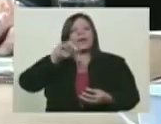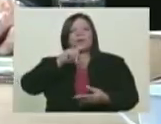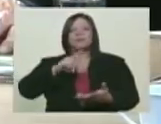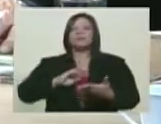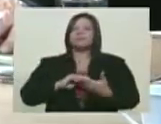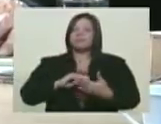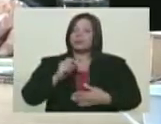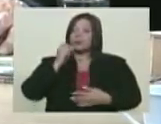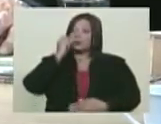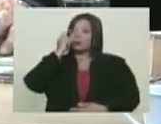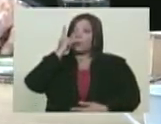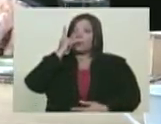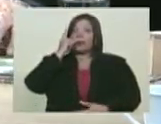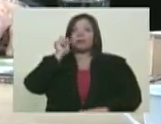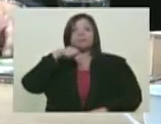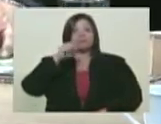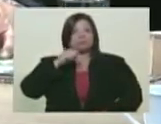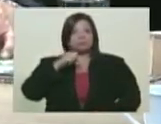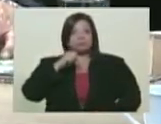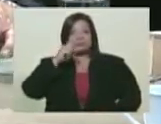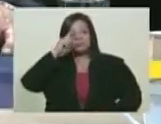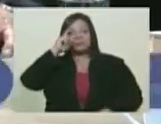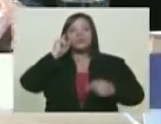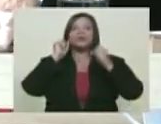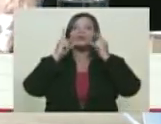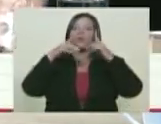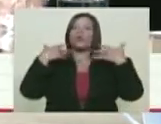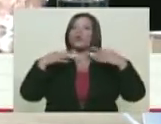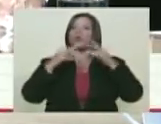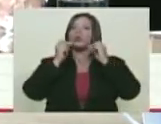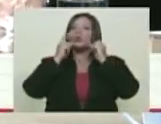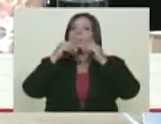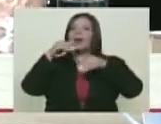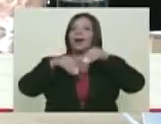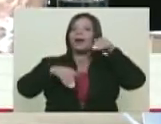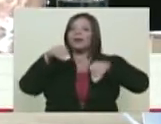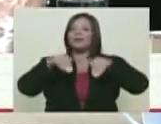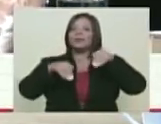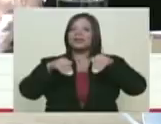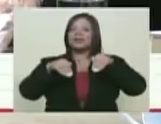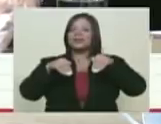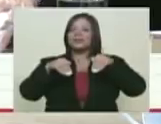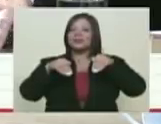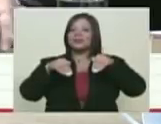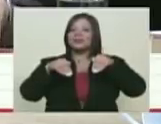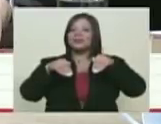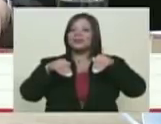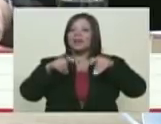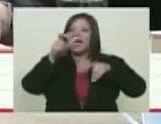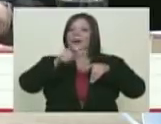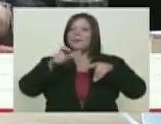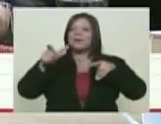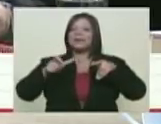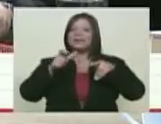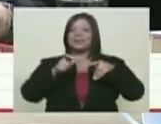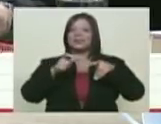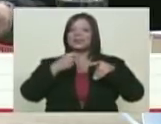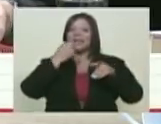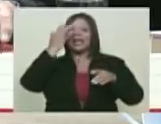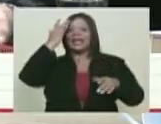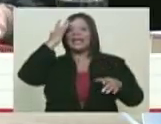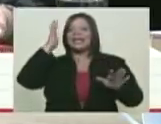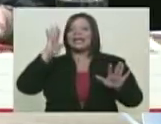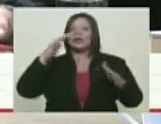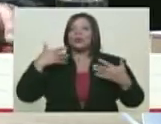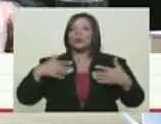Bueno, sorprendió mucho el resultado de las elecciones. Sorprendió incluso a los simpatizantes, que creíamos